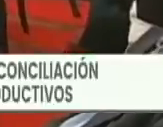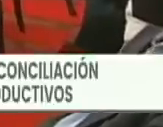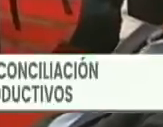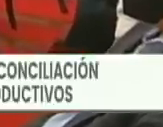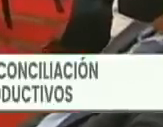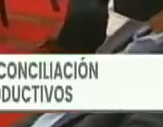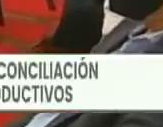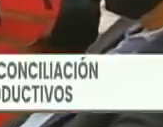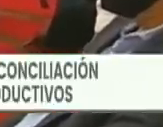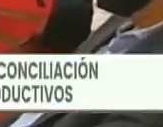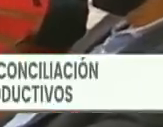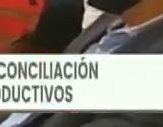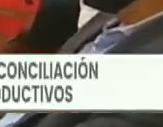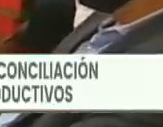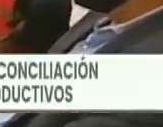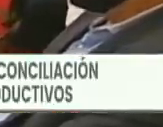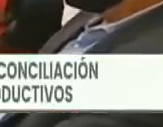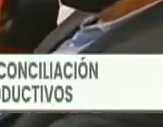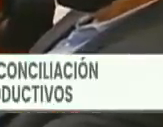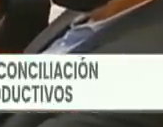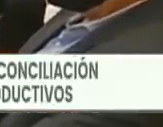leandro domínguez